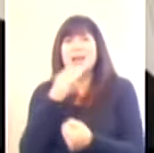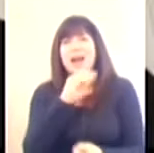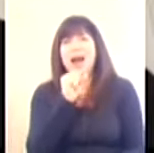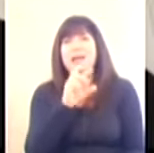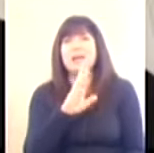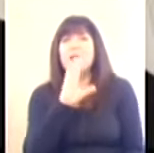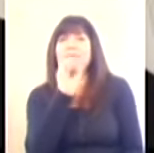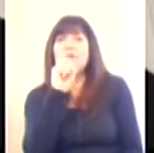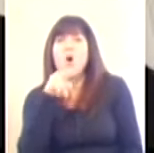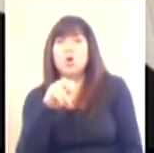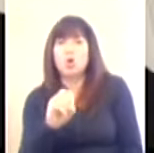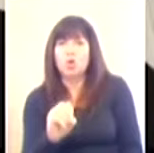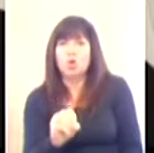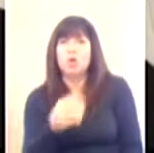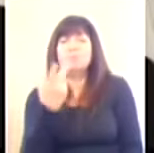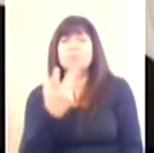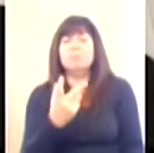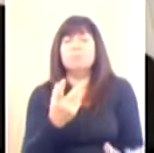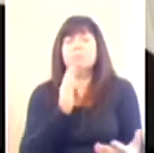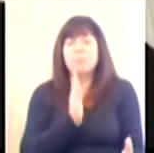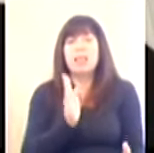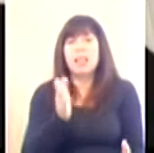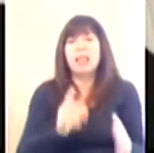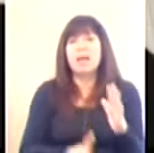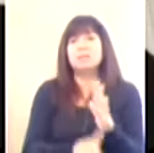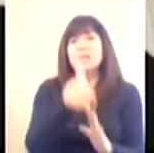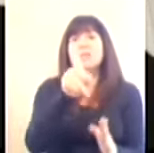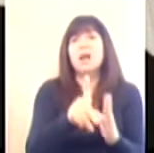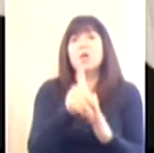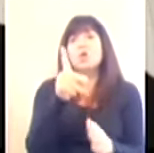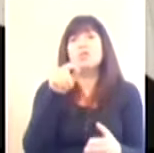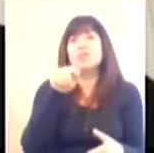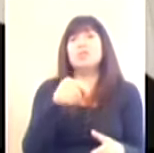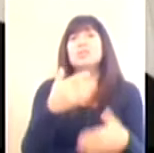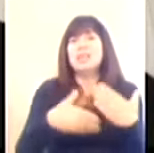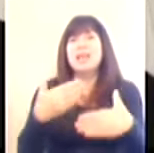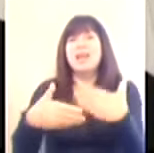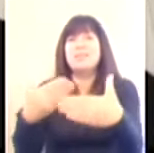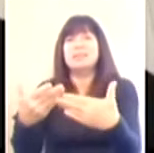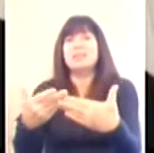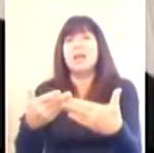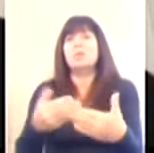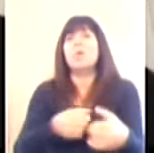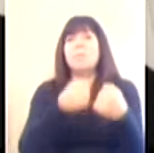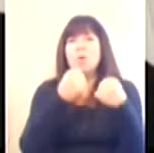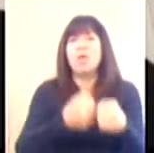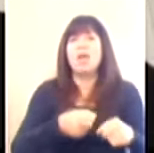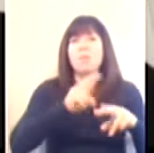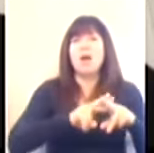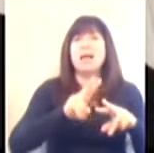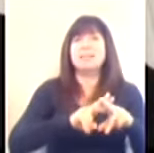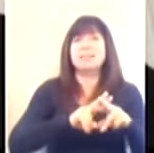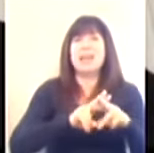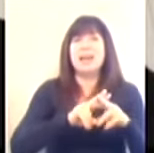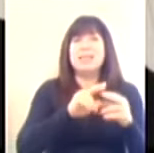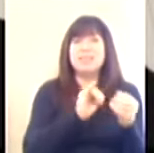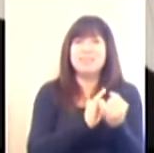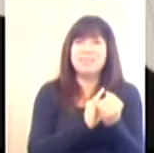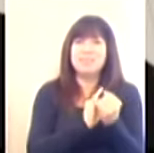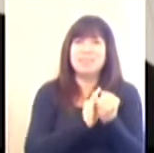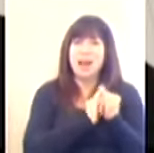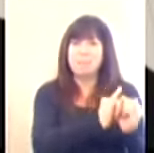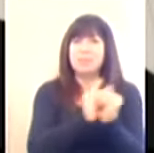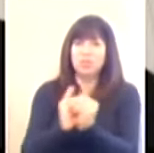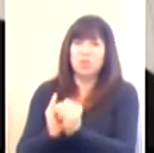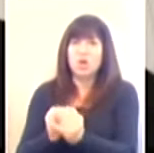estoy convencido que en la medida que el desarrollo de las energías renovables sigue avanzando como está avanzando hasta hoy día, que somos capaces de hacer las líneas de transmisión que necesitamos, vamos a